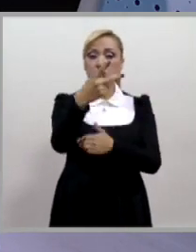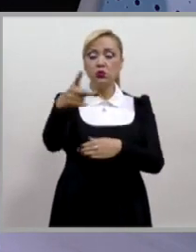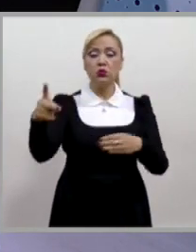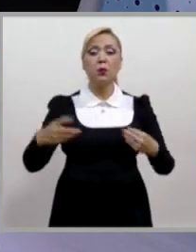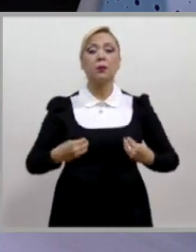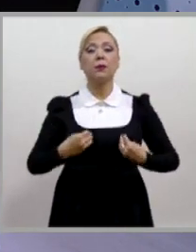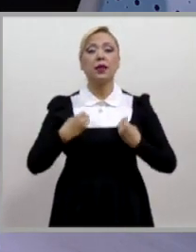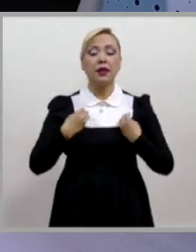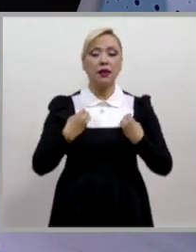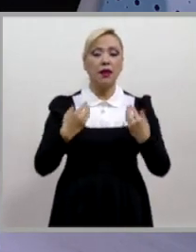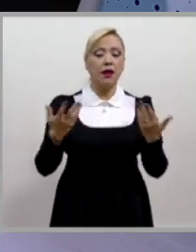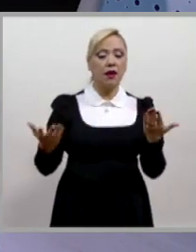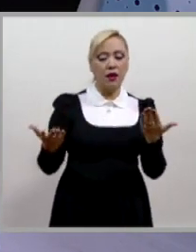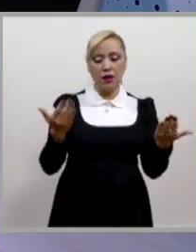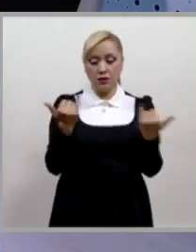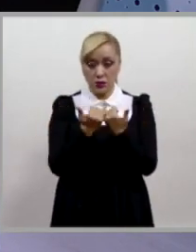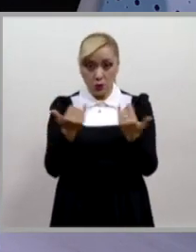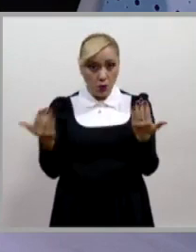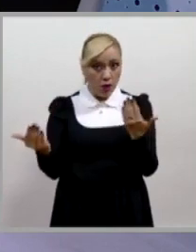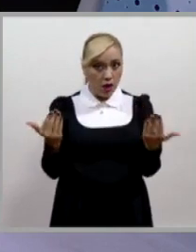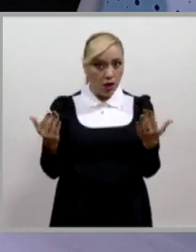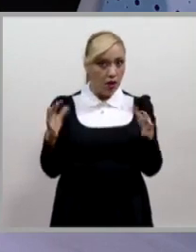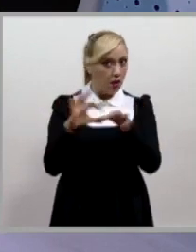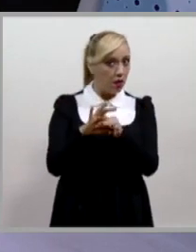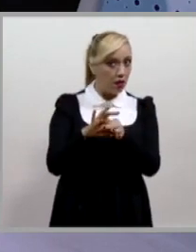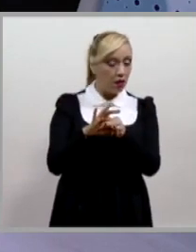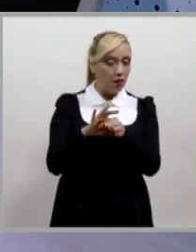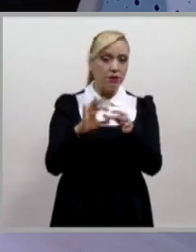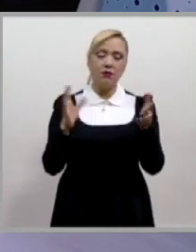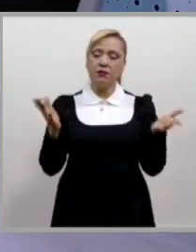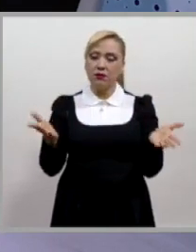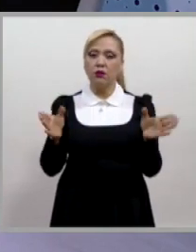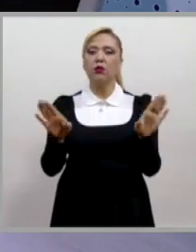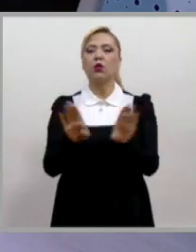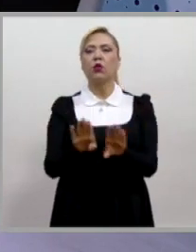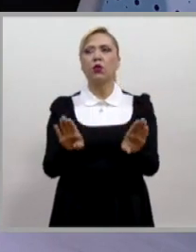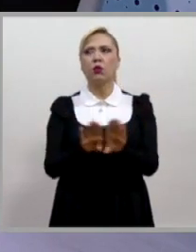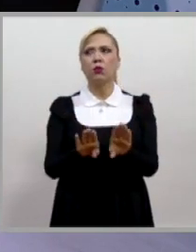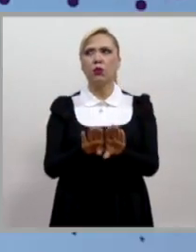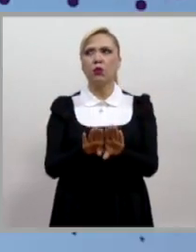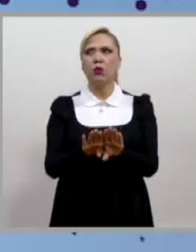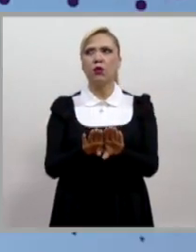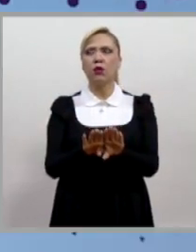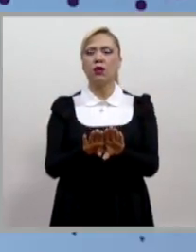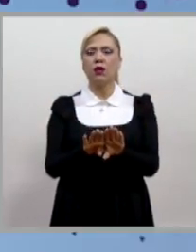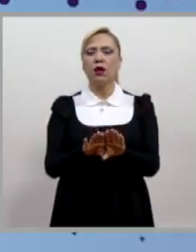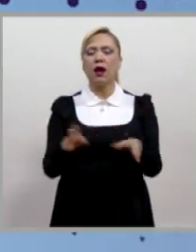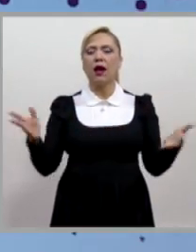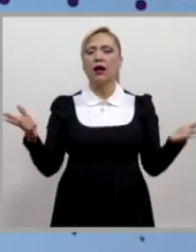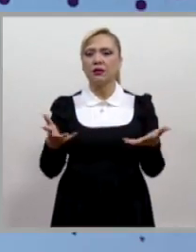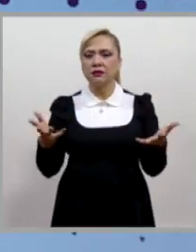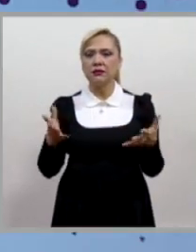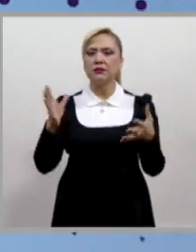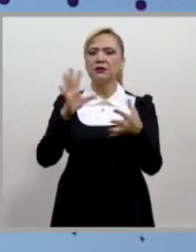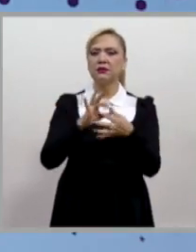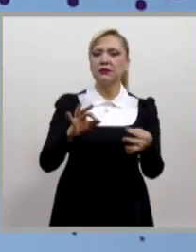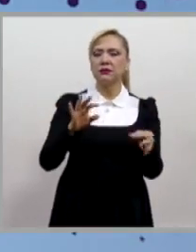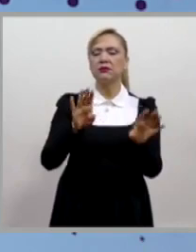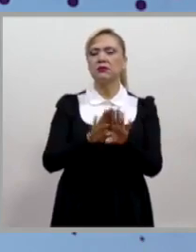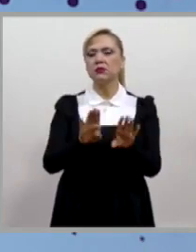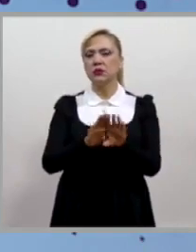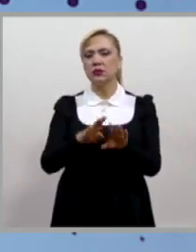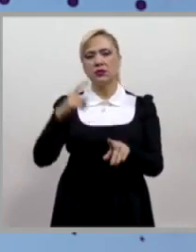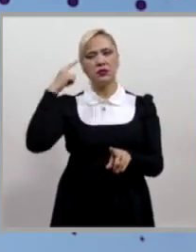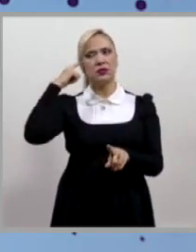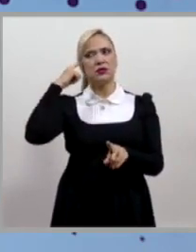primero si son lo mismo o no, o cómo se relacionan, ¿sí? Y cómo se asume y cómo se interpreta y cómo se razona en un